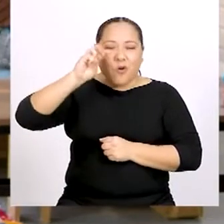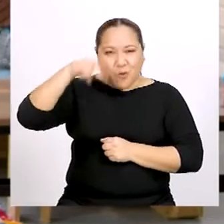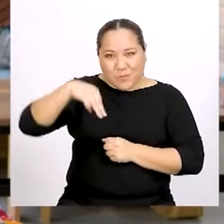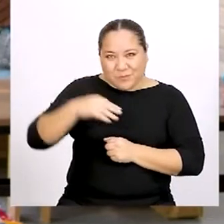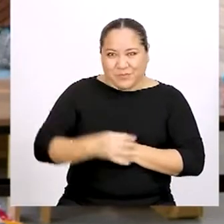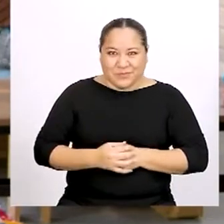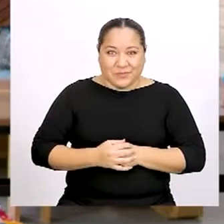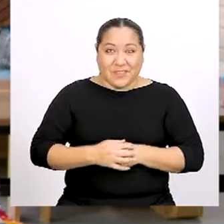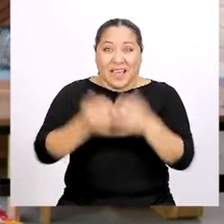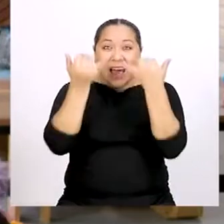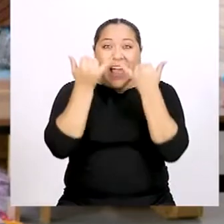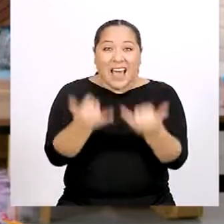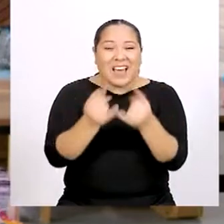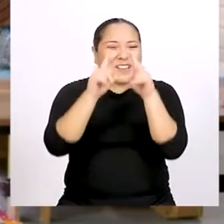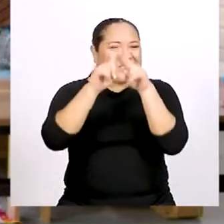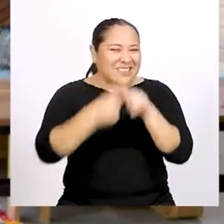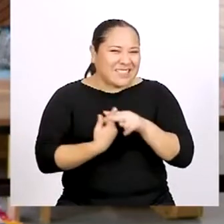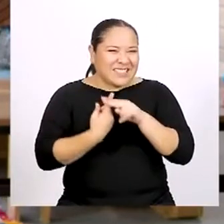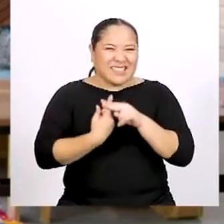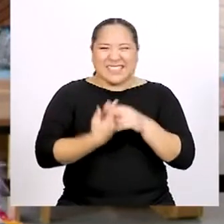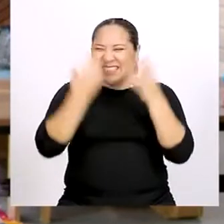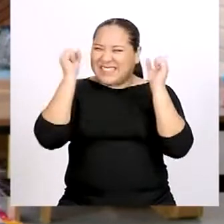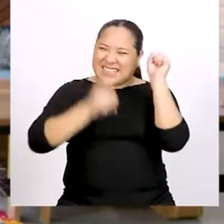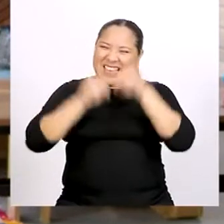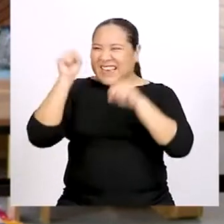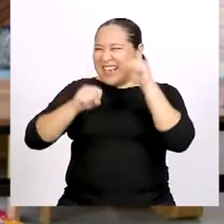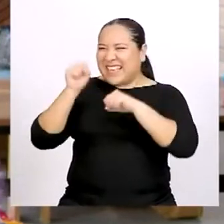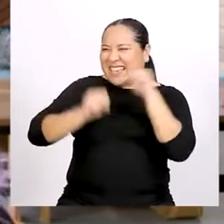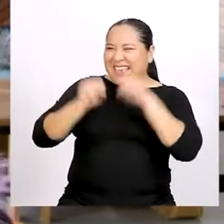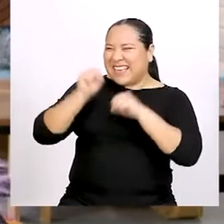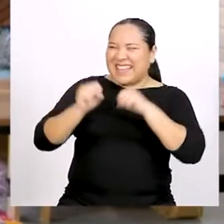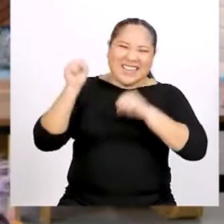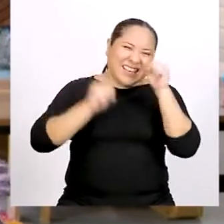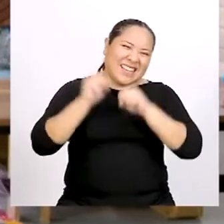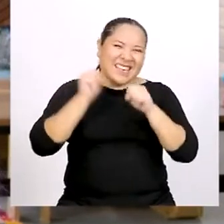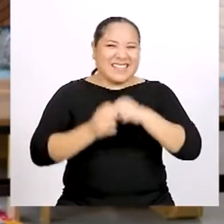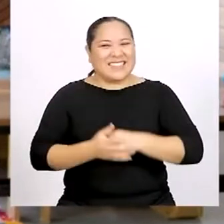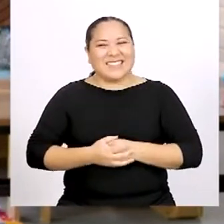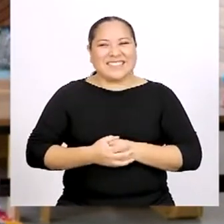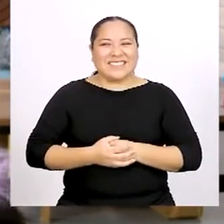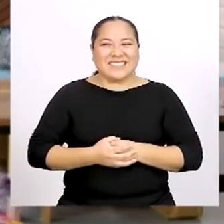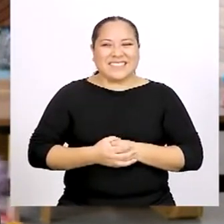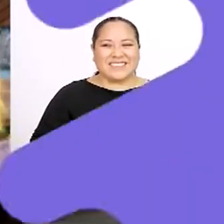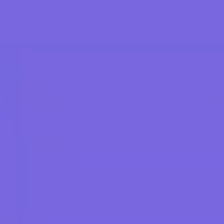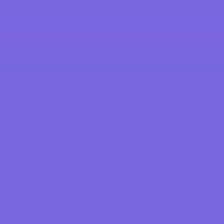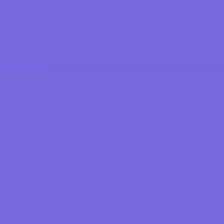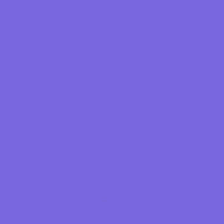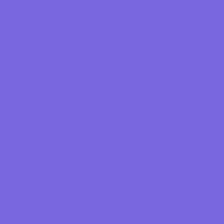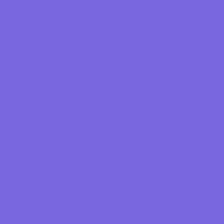¡Sí! Y ahora, ¡empecemos! ¡Chirri! ¡Sí, chirri!